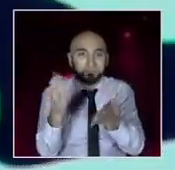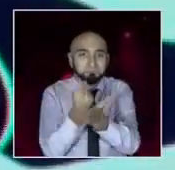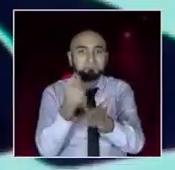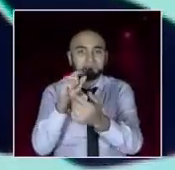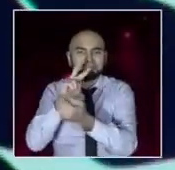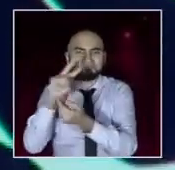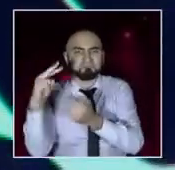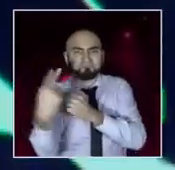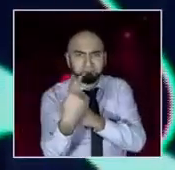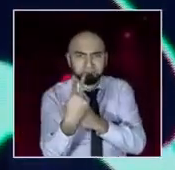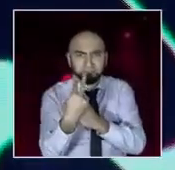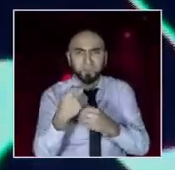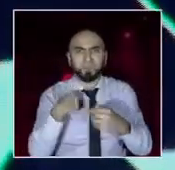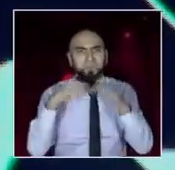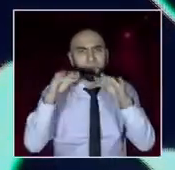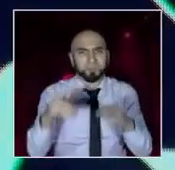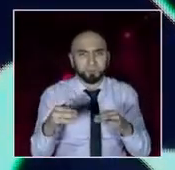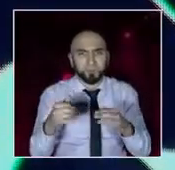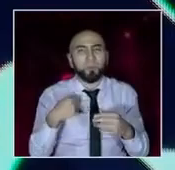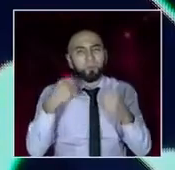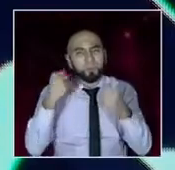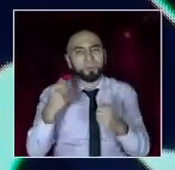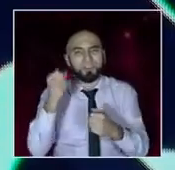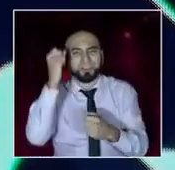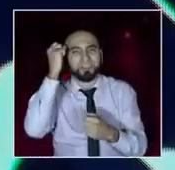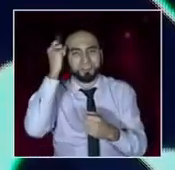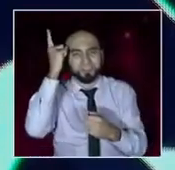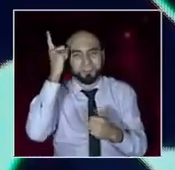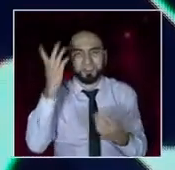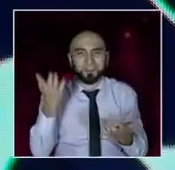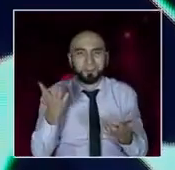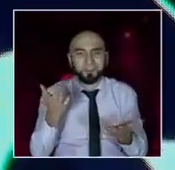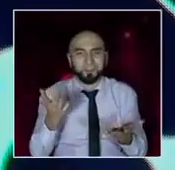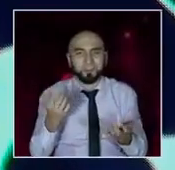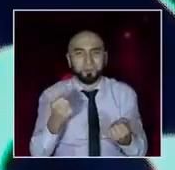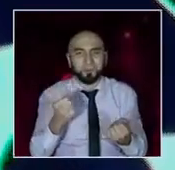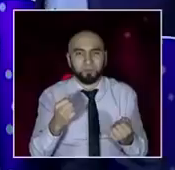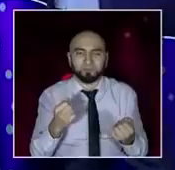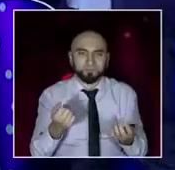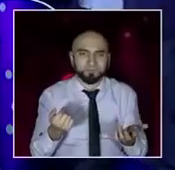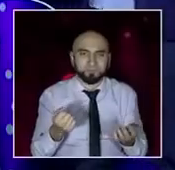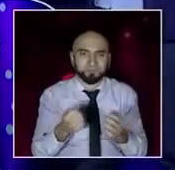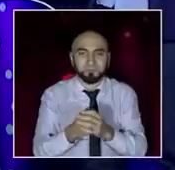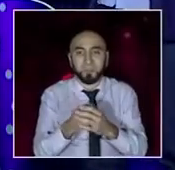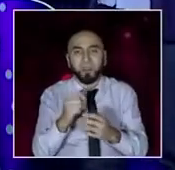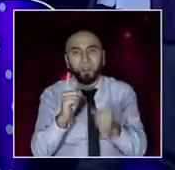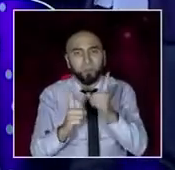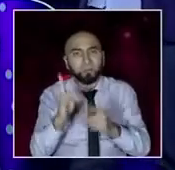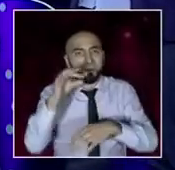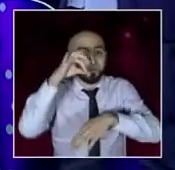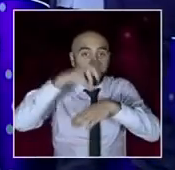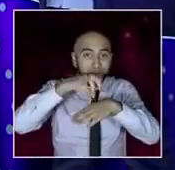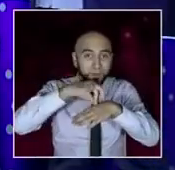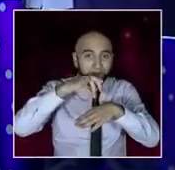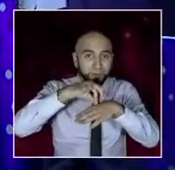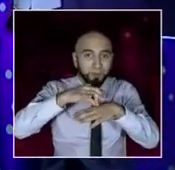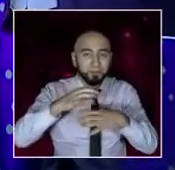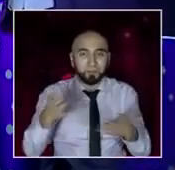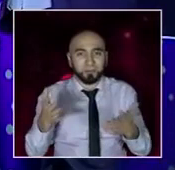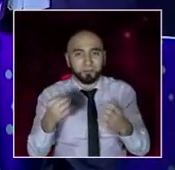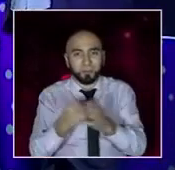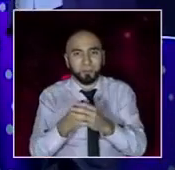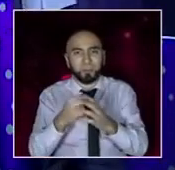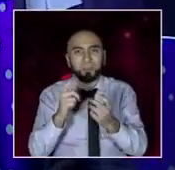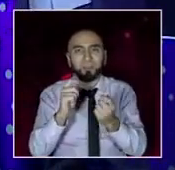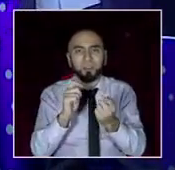en condiciones de esquizofrenia o psicosis y cómo han cambiado